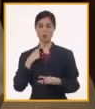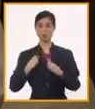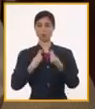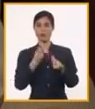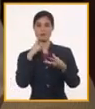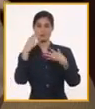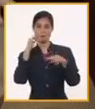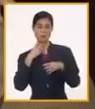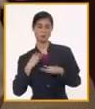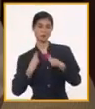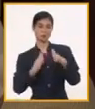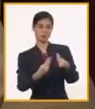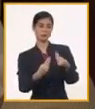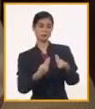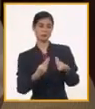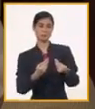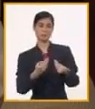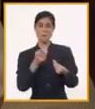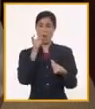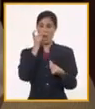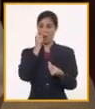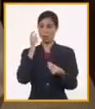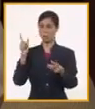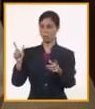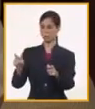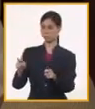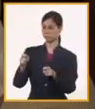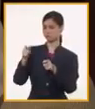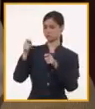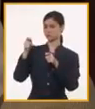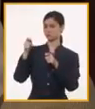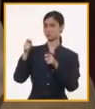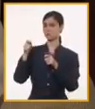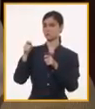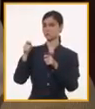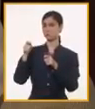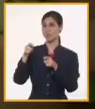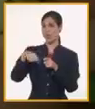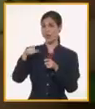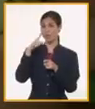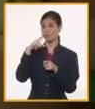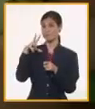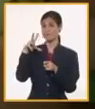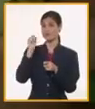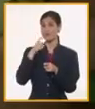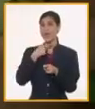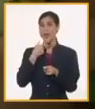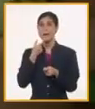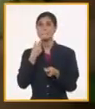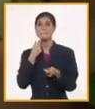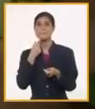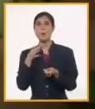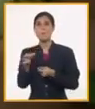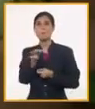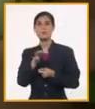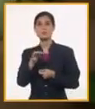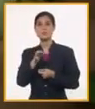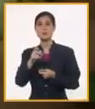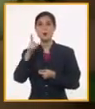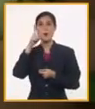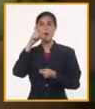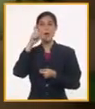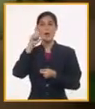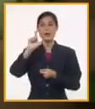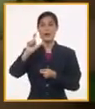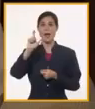Bueno, el tipo nos conocíamos de la Escuela Superior de Camajuaní, donde yo hice el 7º grado.